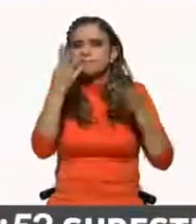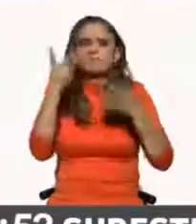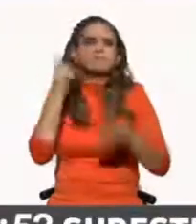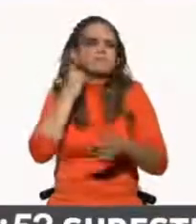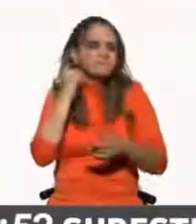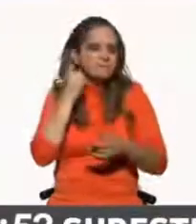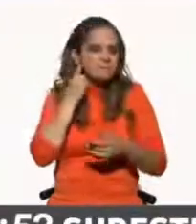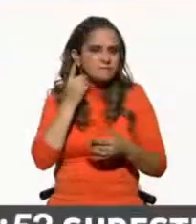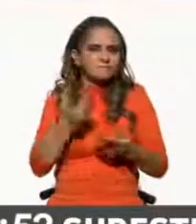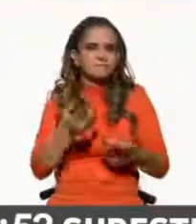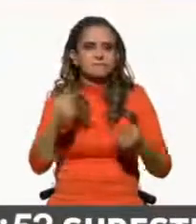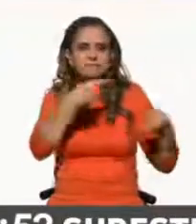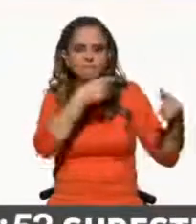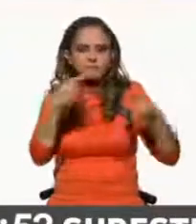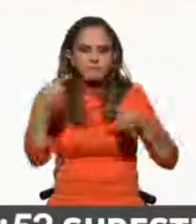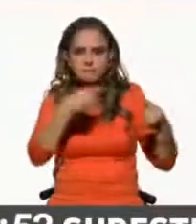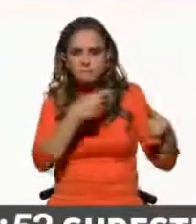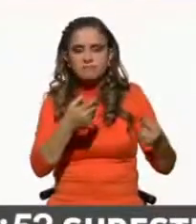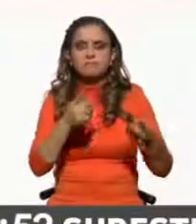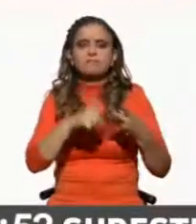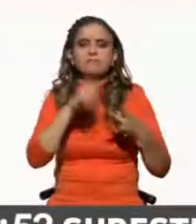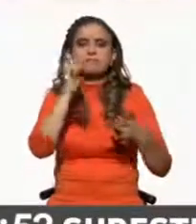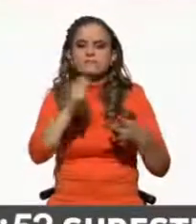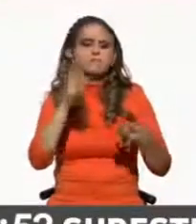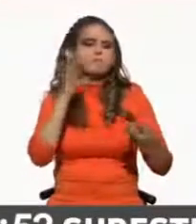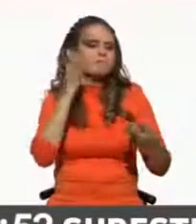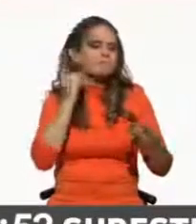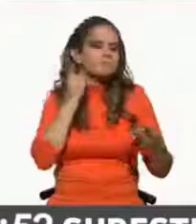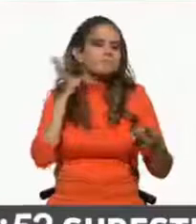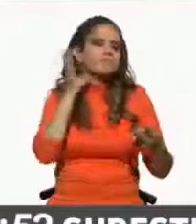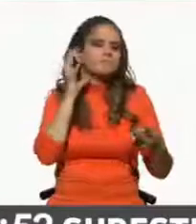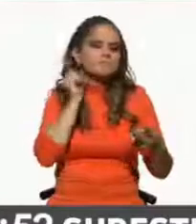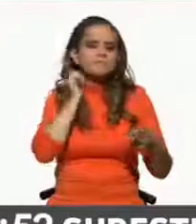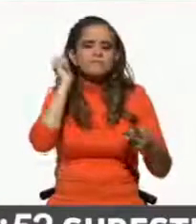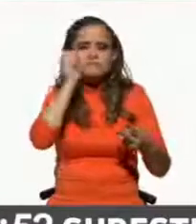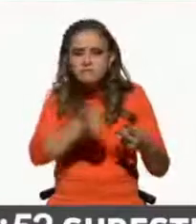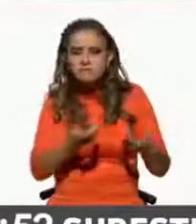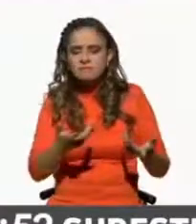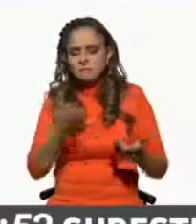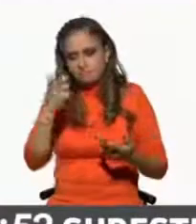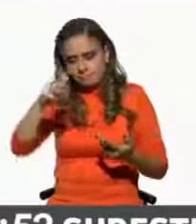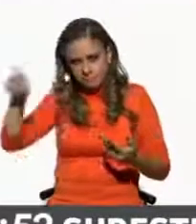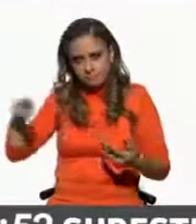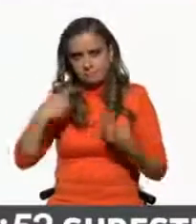diputados están en disputa o de qué se trata la Cámara del Congreso, pero creo que sí